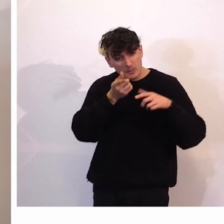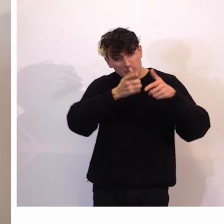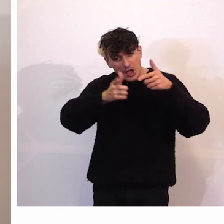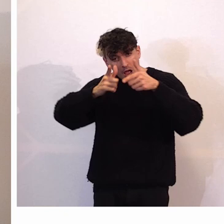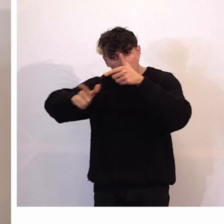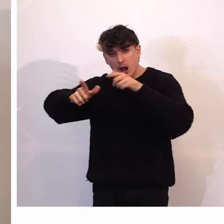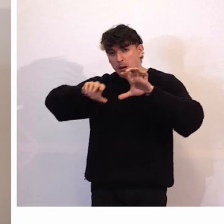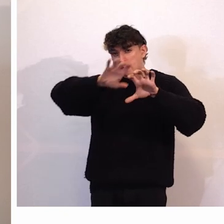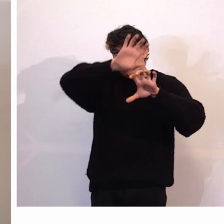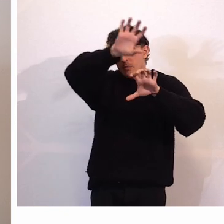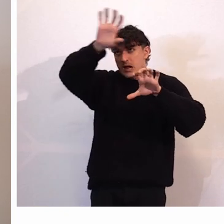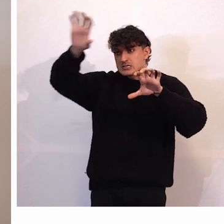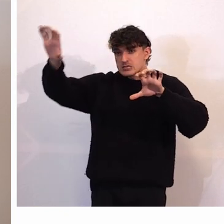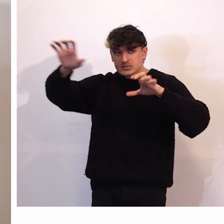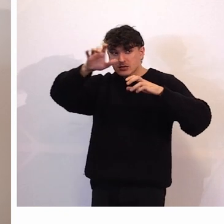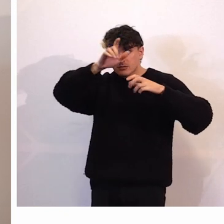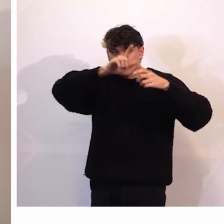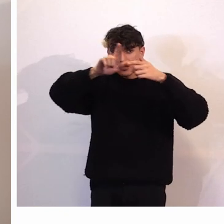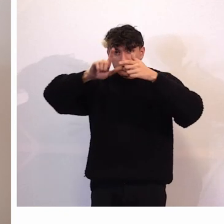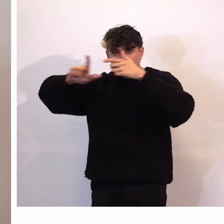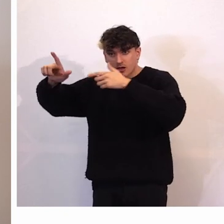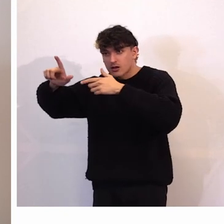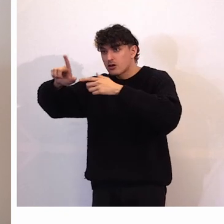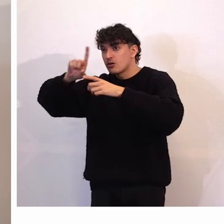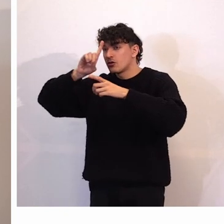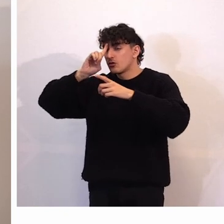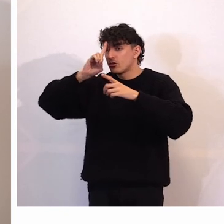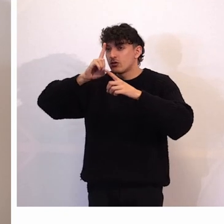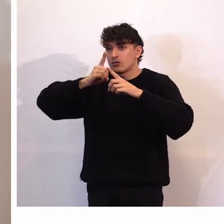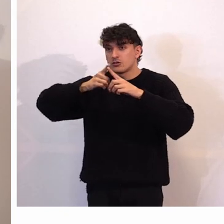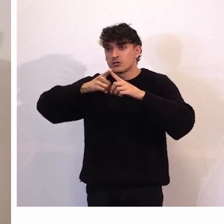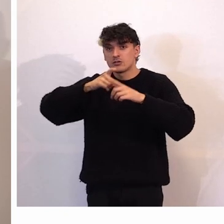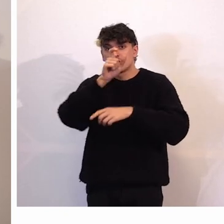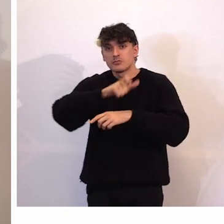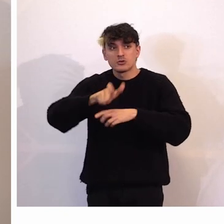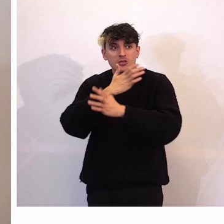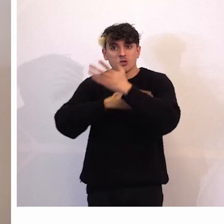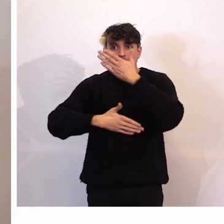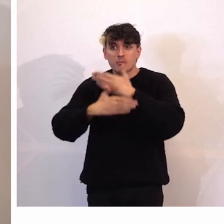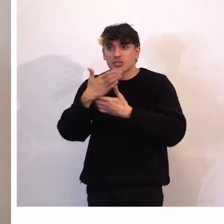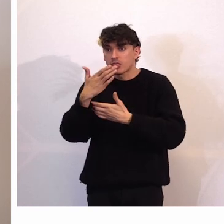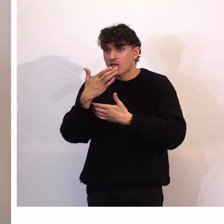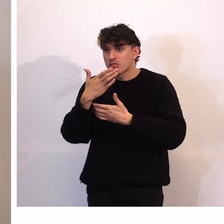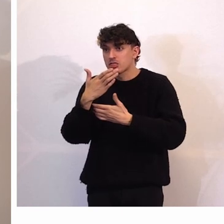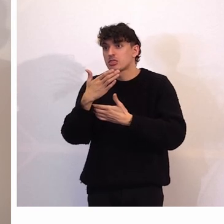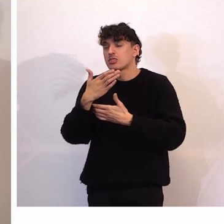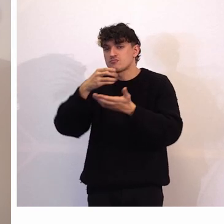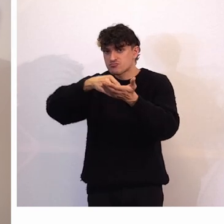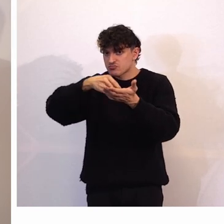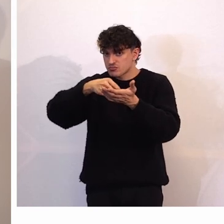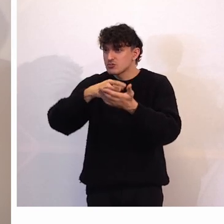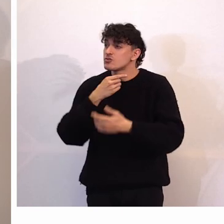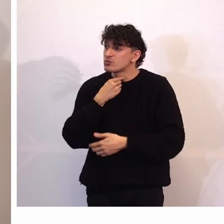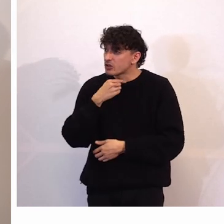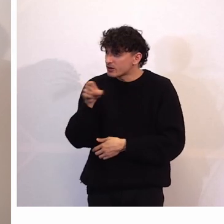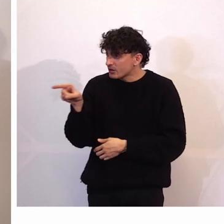todos los países para indicar con las personas con discapacidad, José? Hola, José,